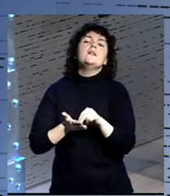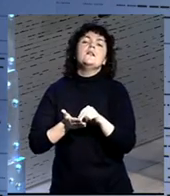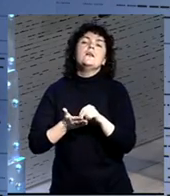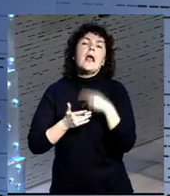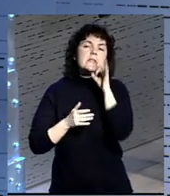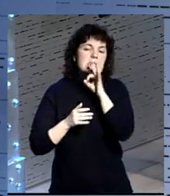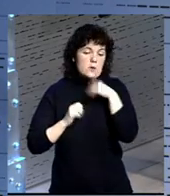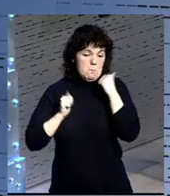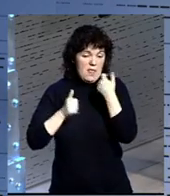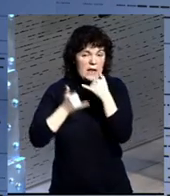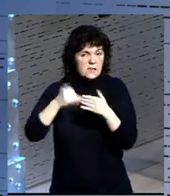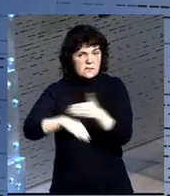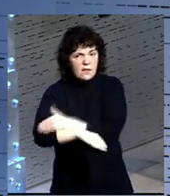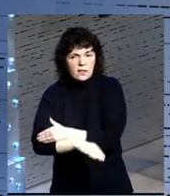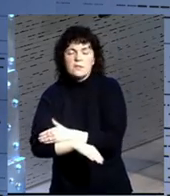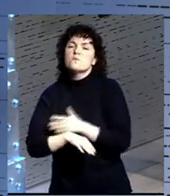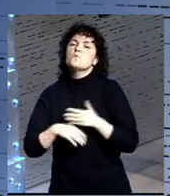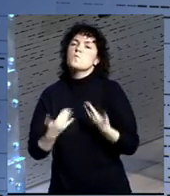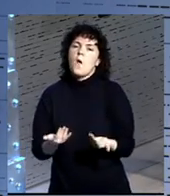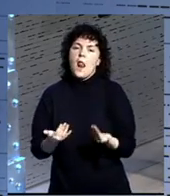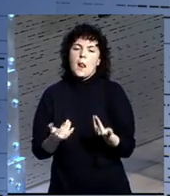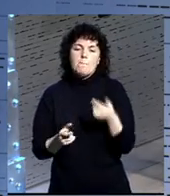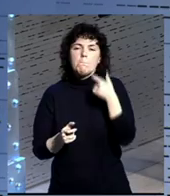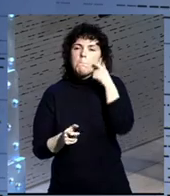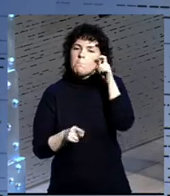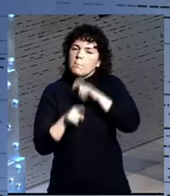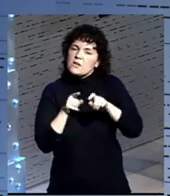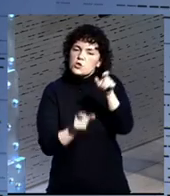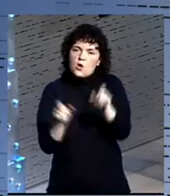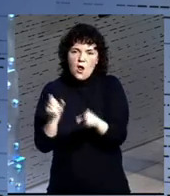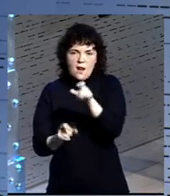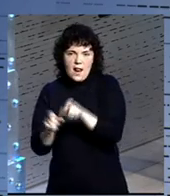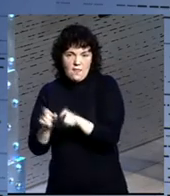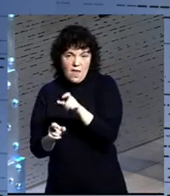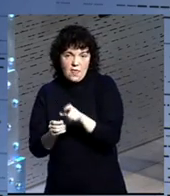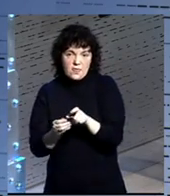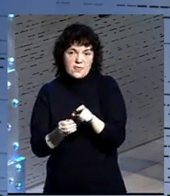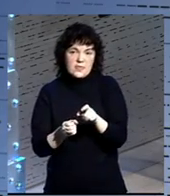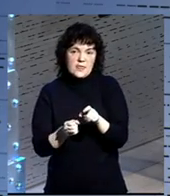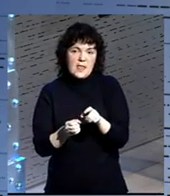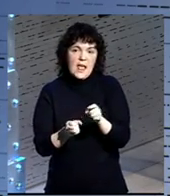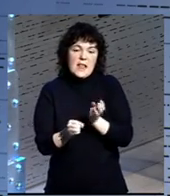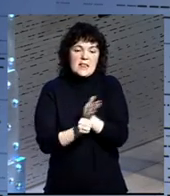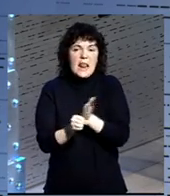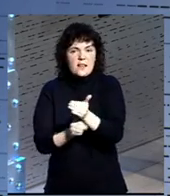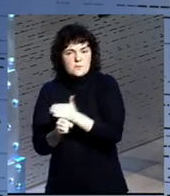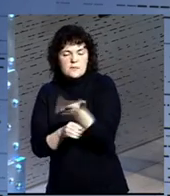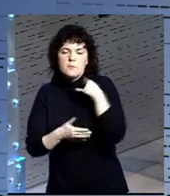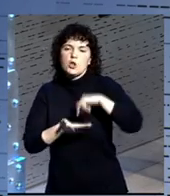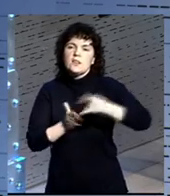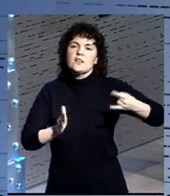de que emergiera la crisis, era la personalidad transversal de las tecnologías de la